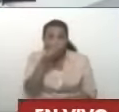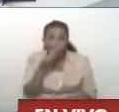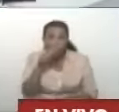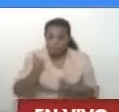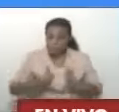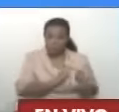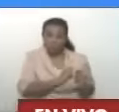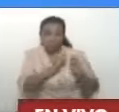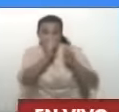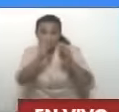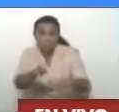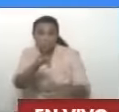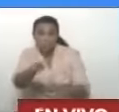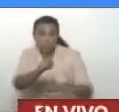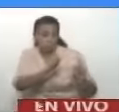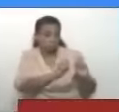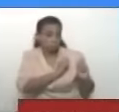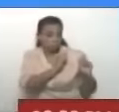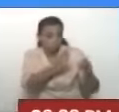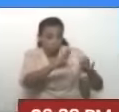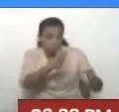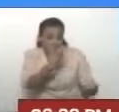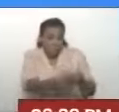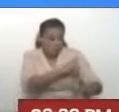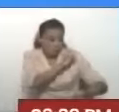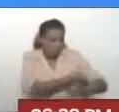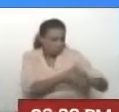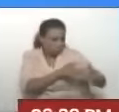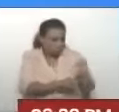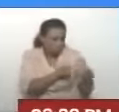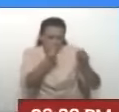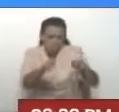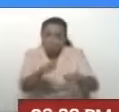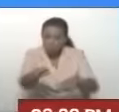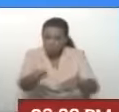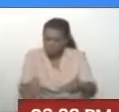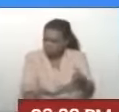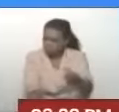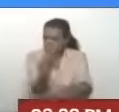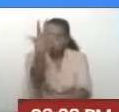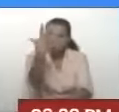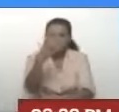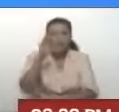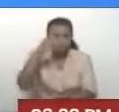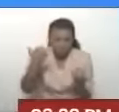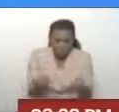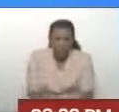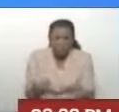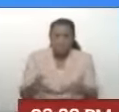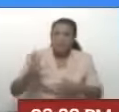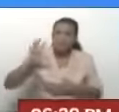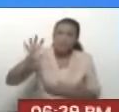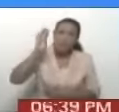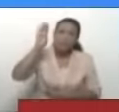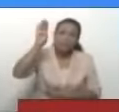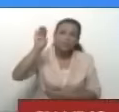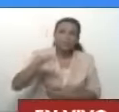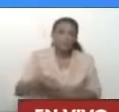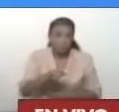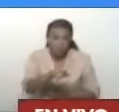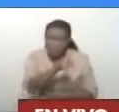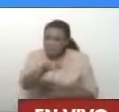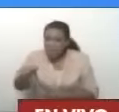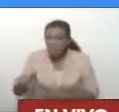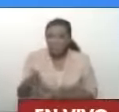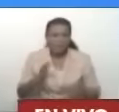entrego el poder a ustedes para que construyan en el presente la patria futura, para que